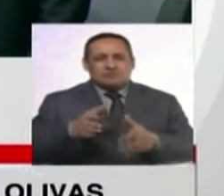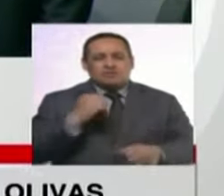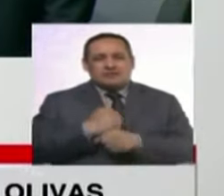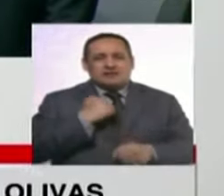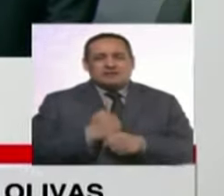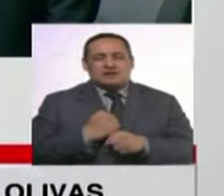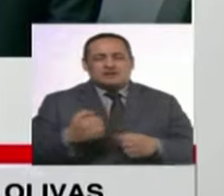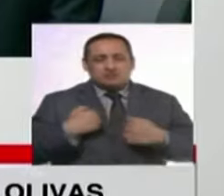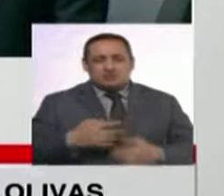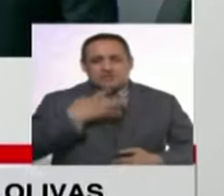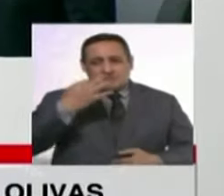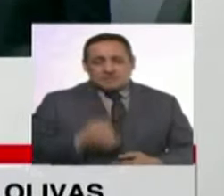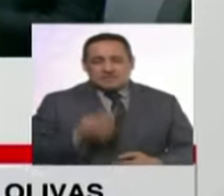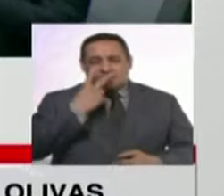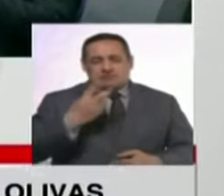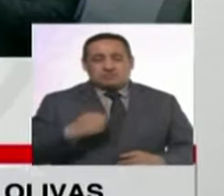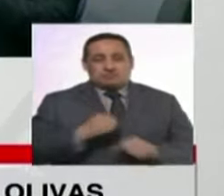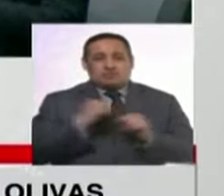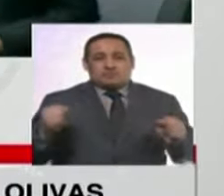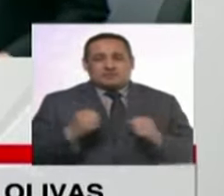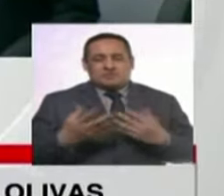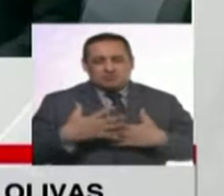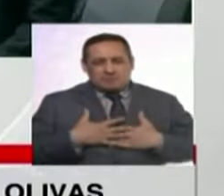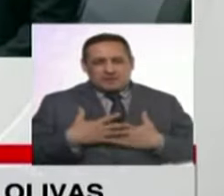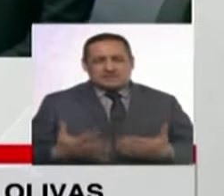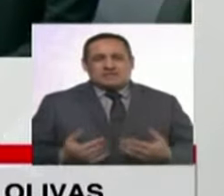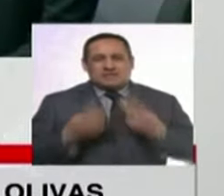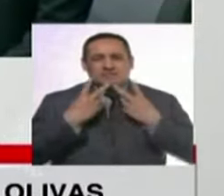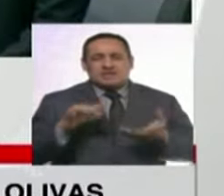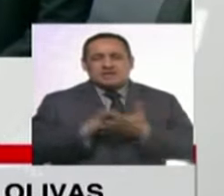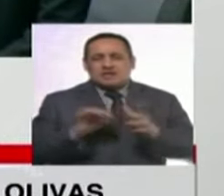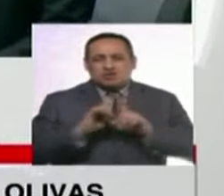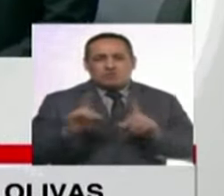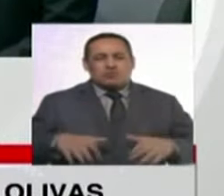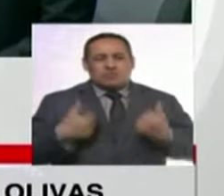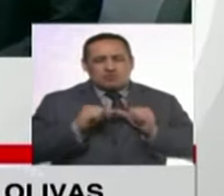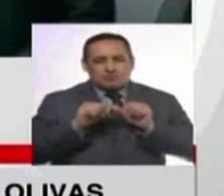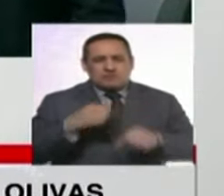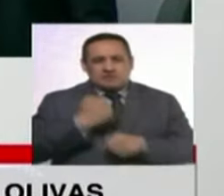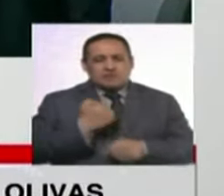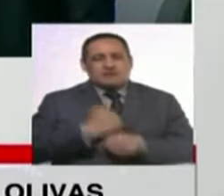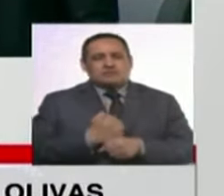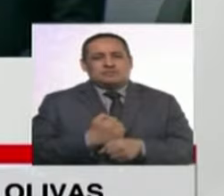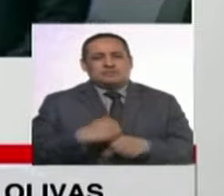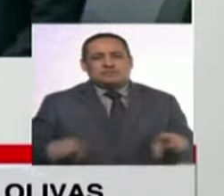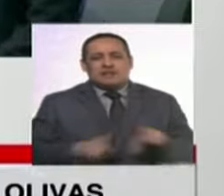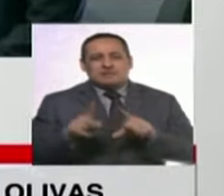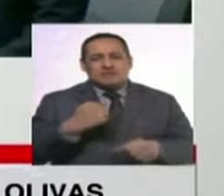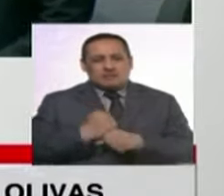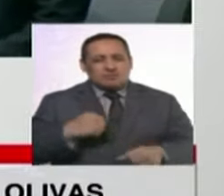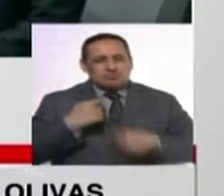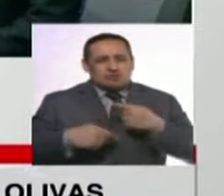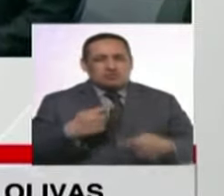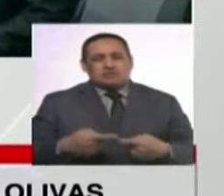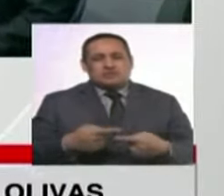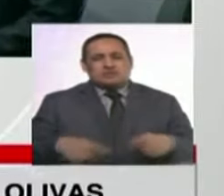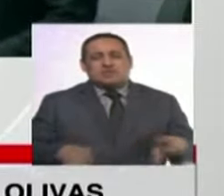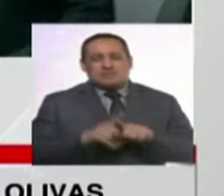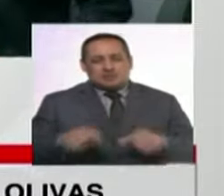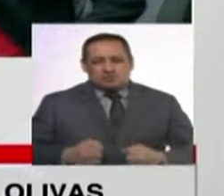yo sinceramente me siento muy abrumado y muy apenado de que no podamos nosotros seguir trabajando trabajamos día y noche